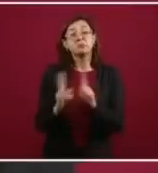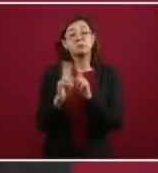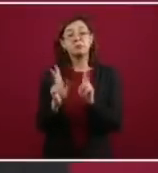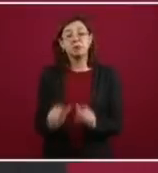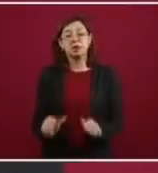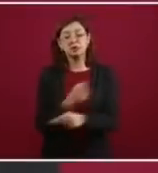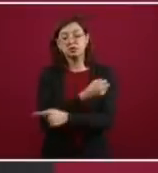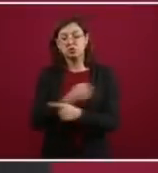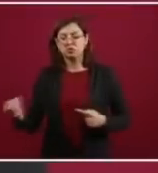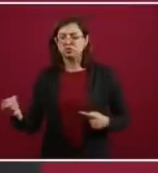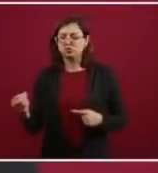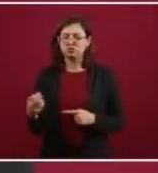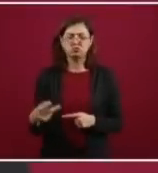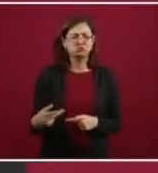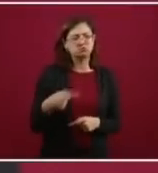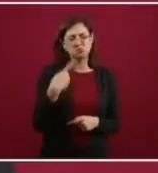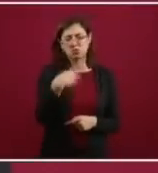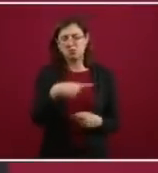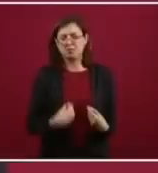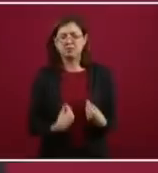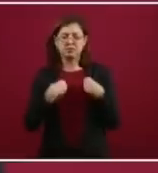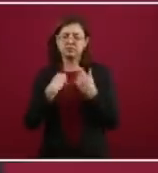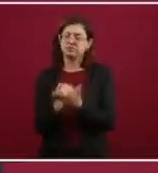decidan sobre su destino.